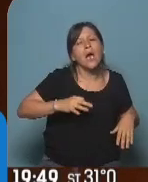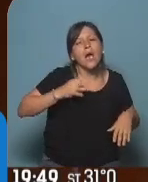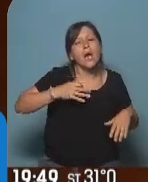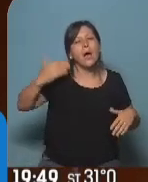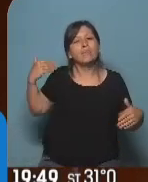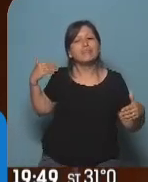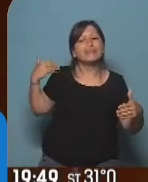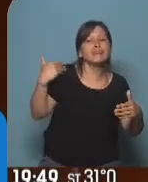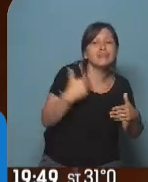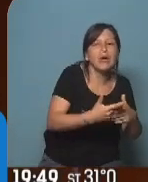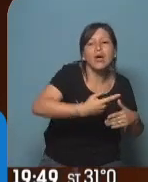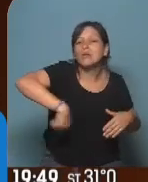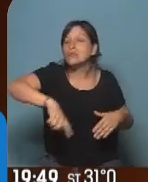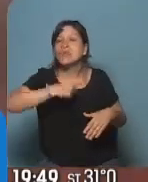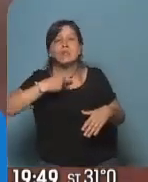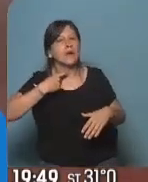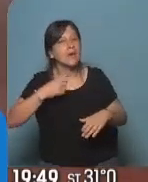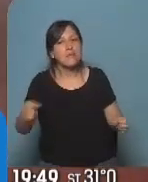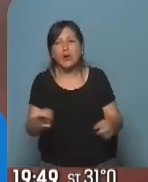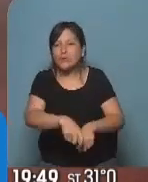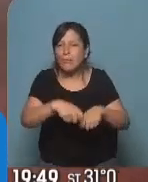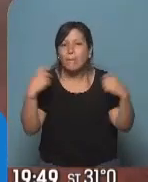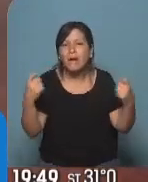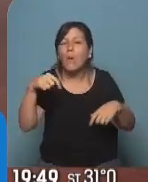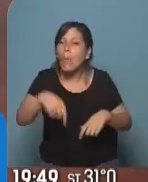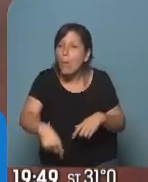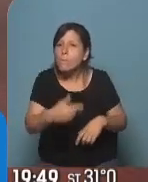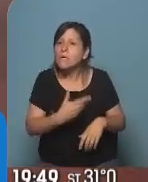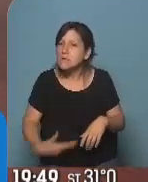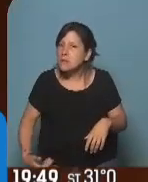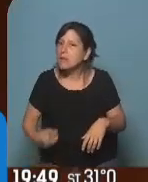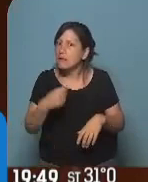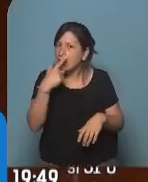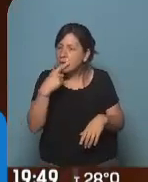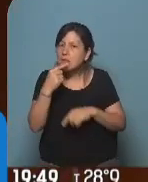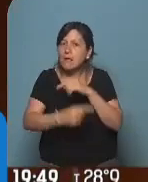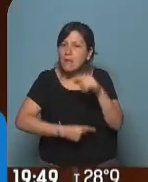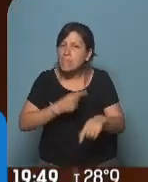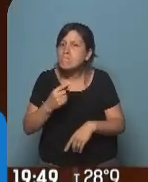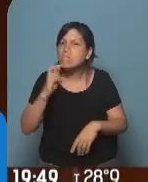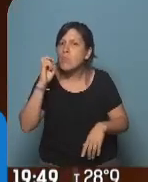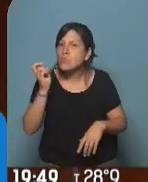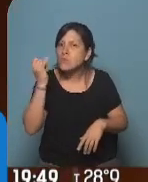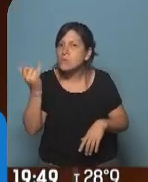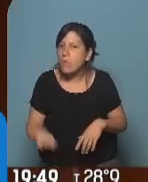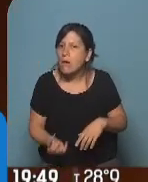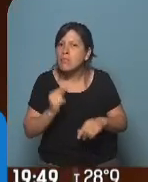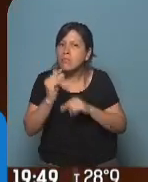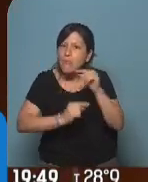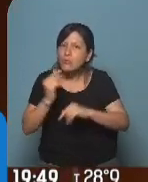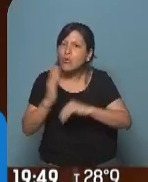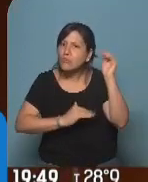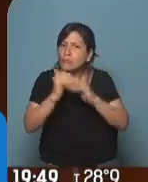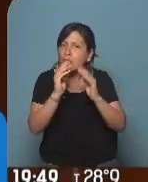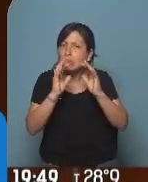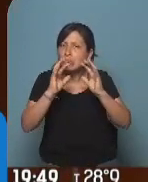y que nosotros estamos poniendo en crisis y el presidente dijo muy bien está crujiendo en la argentina de esas estructuras y